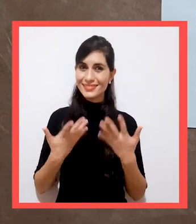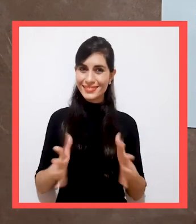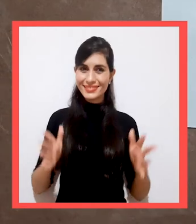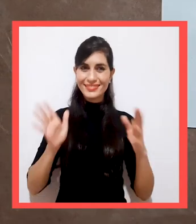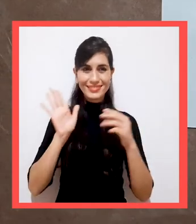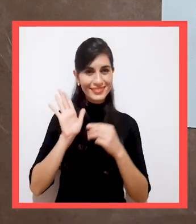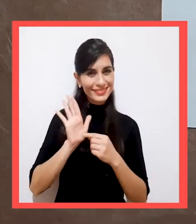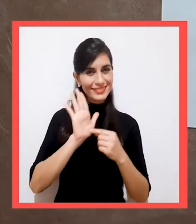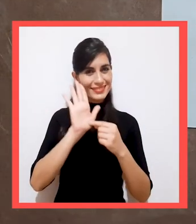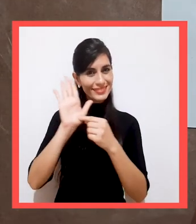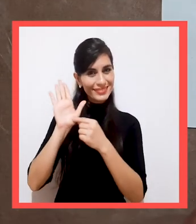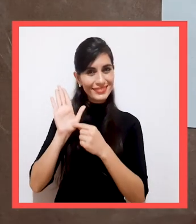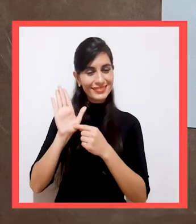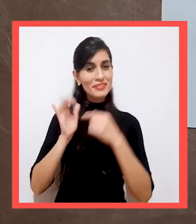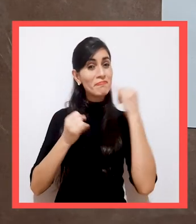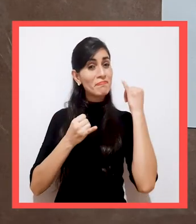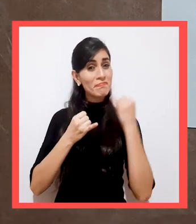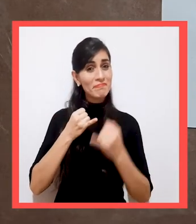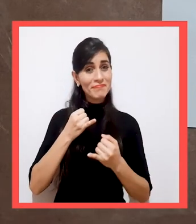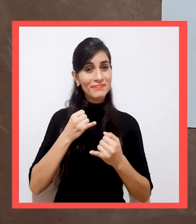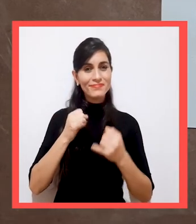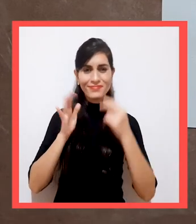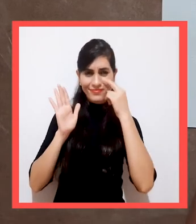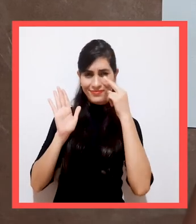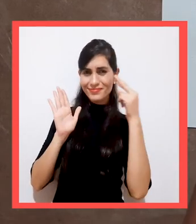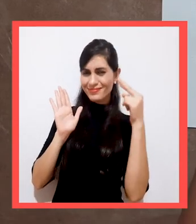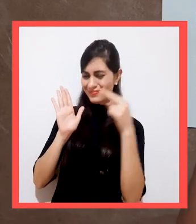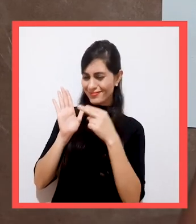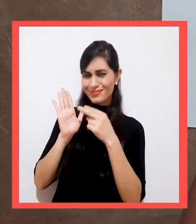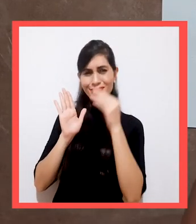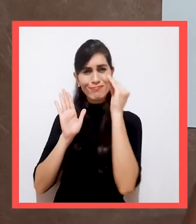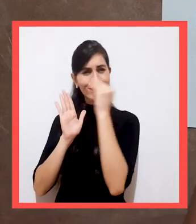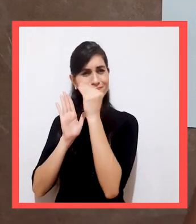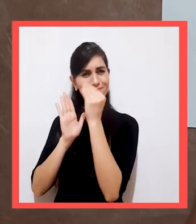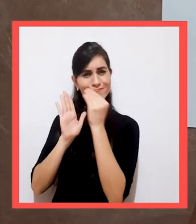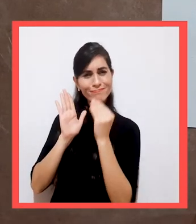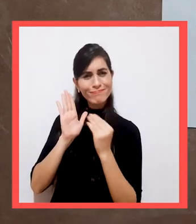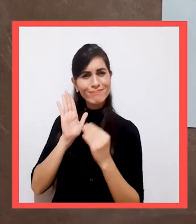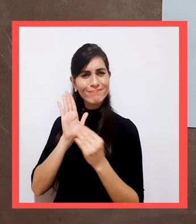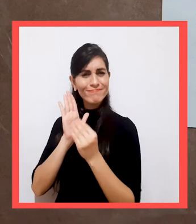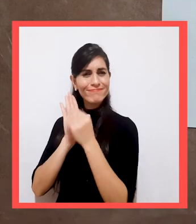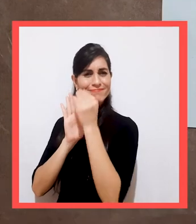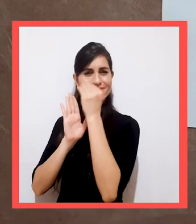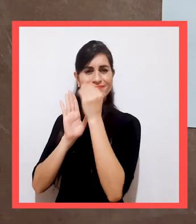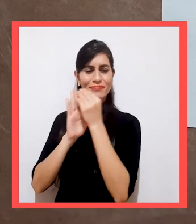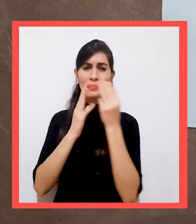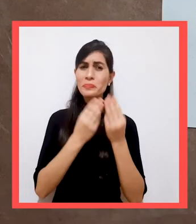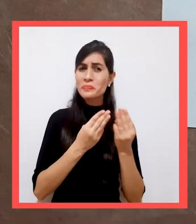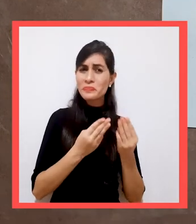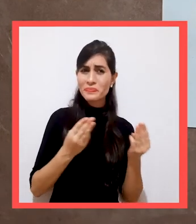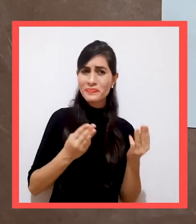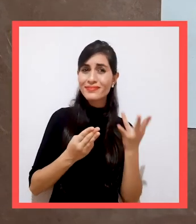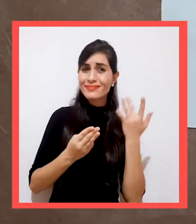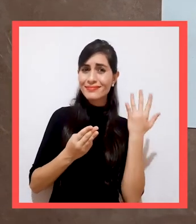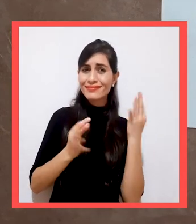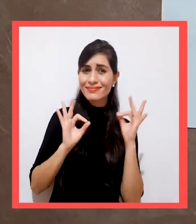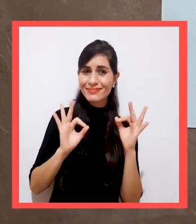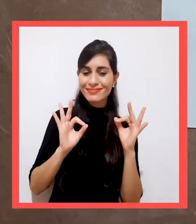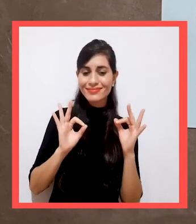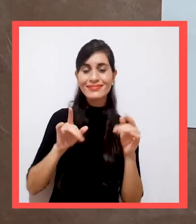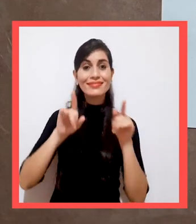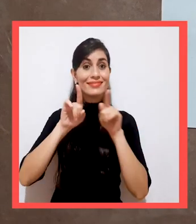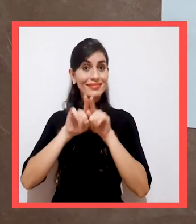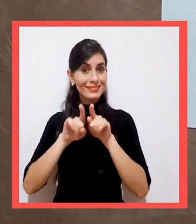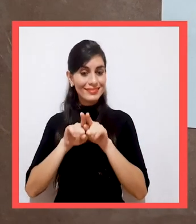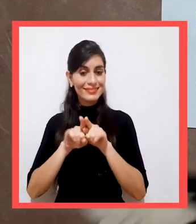Tengo aquí mi relieve ya finalizado. Pueden ver la cantidad de detalles que pude trabajar con esta técnica. Y también